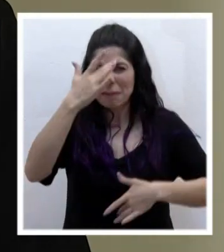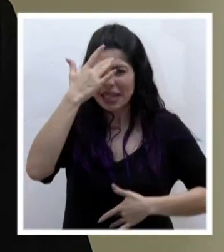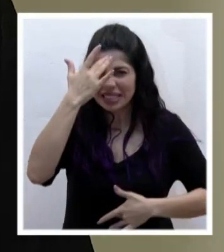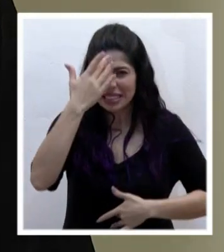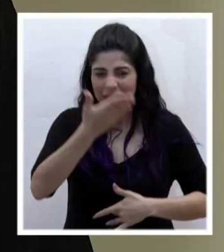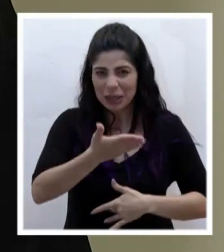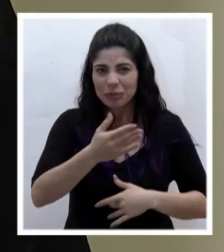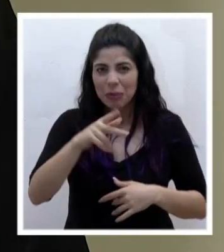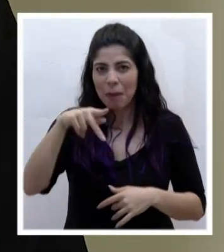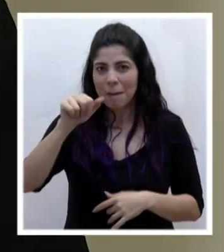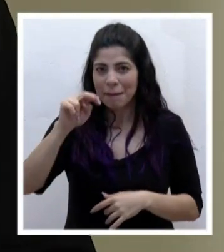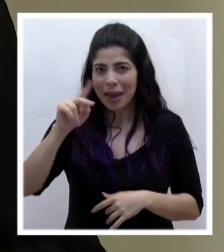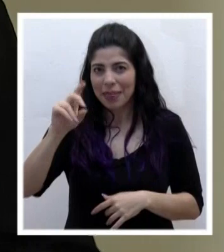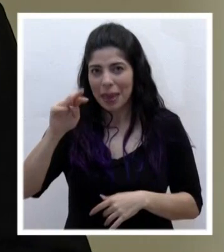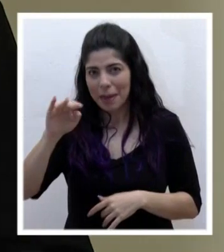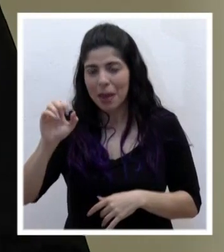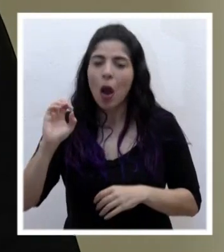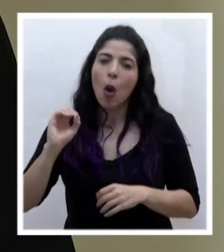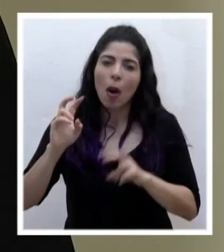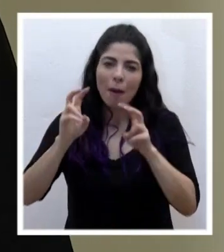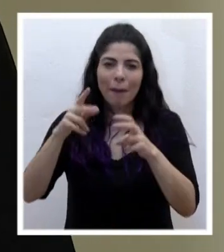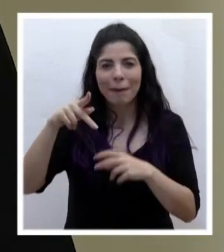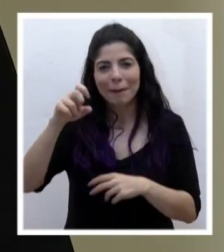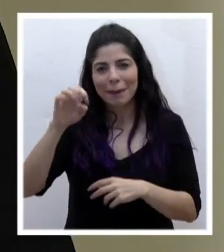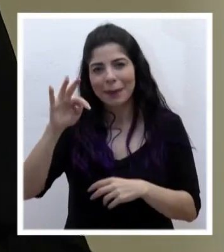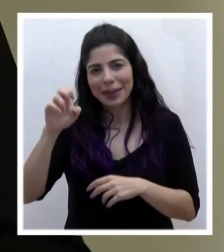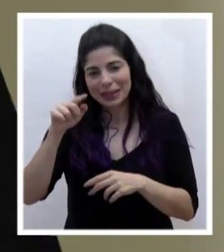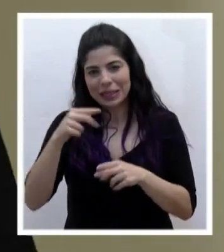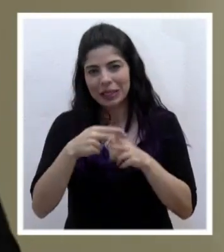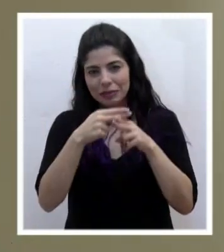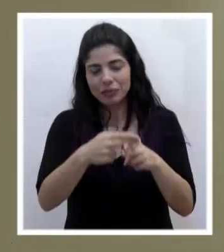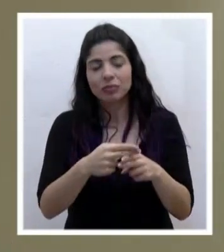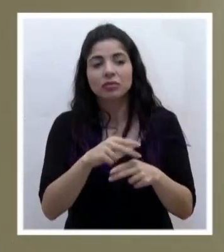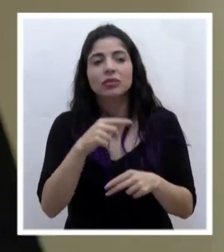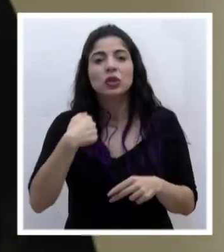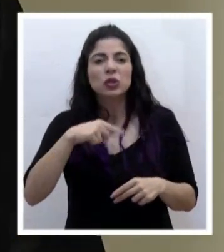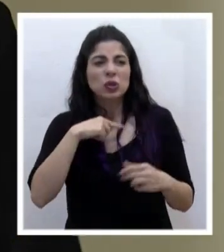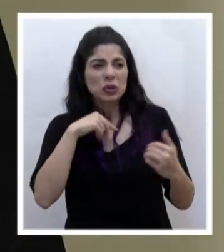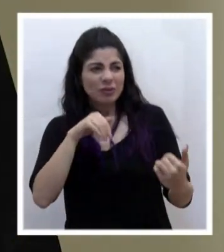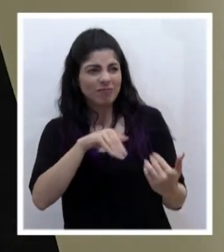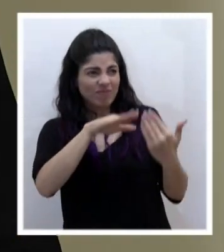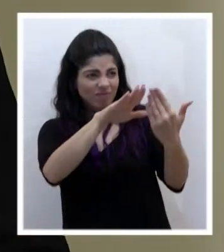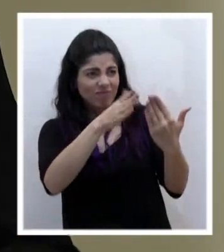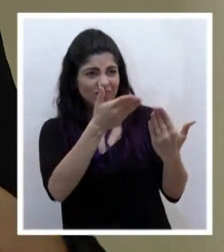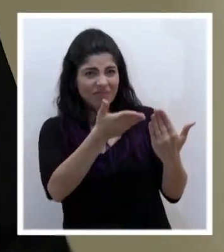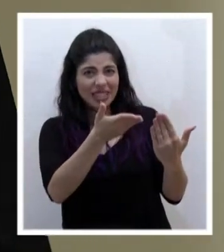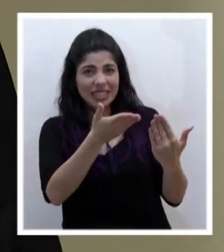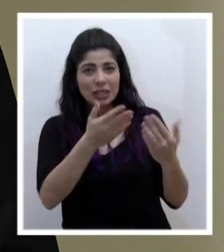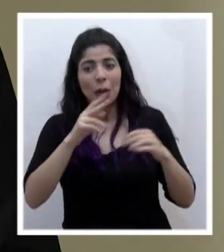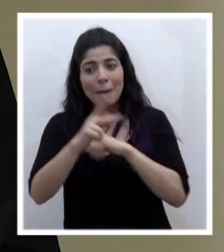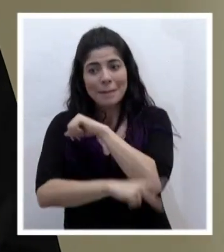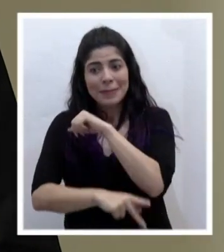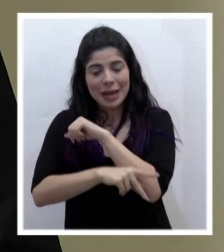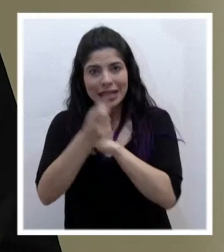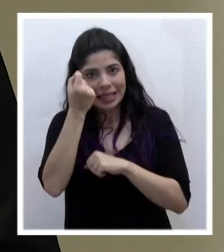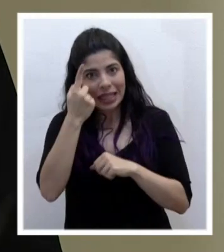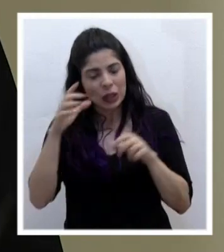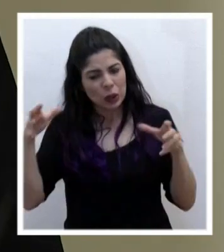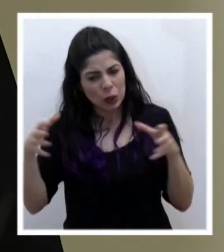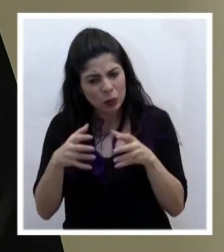pandemia. Y lo que tenemos que hacer como país es entender que estamos enfrentando esto, estar más unidos que